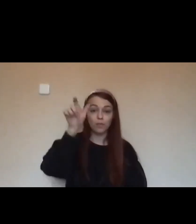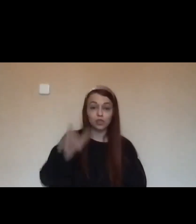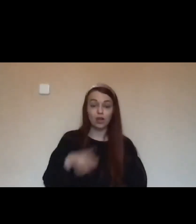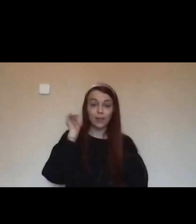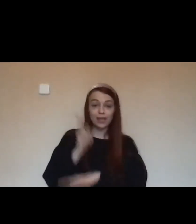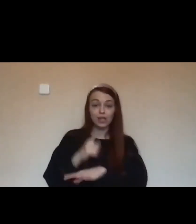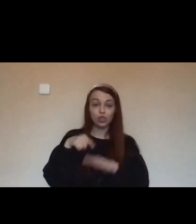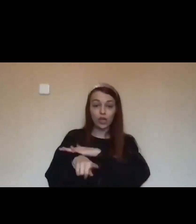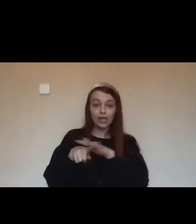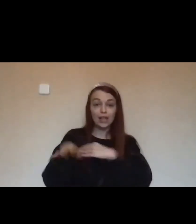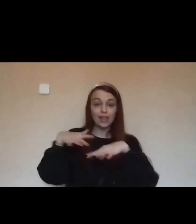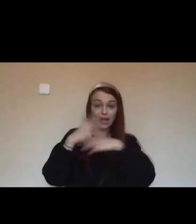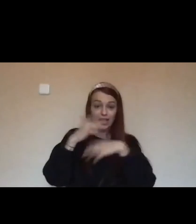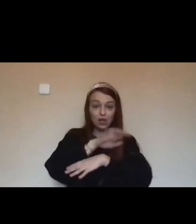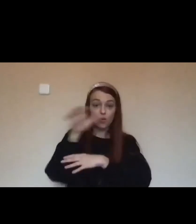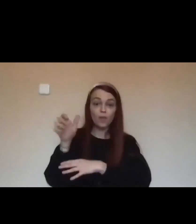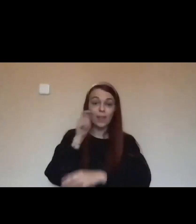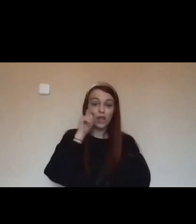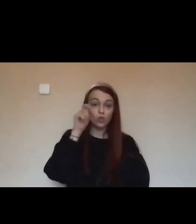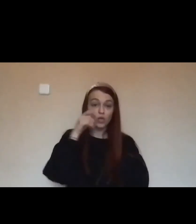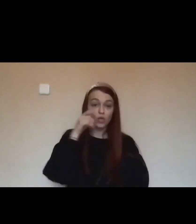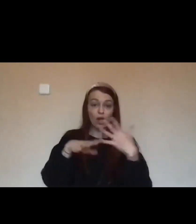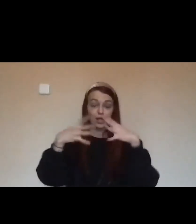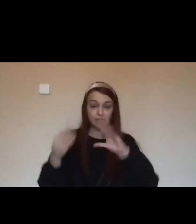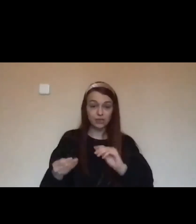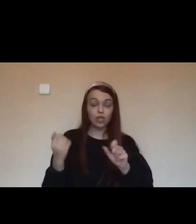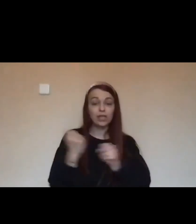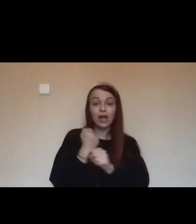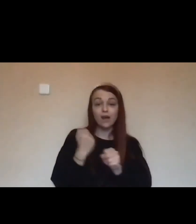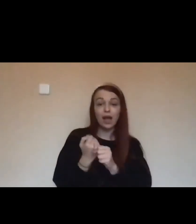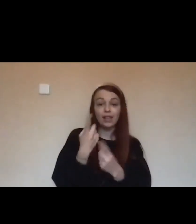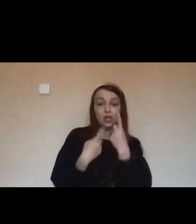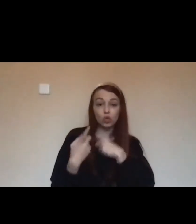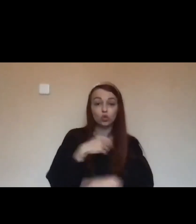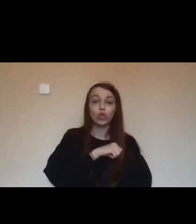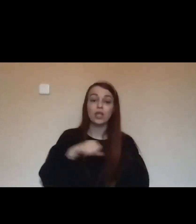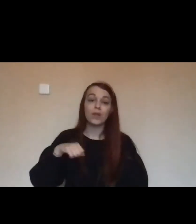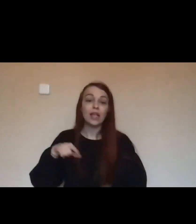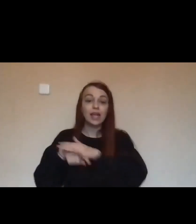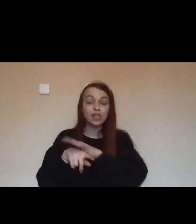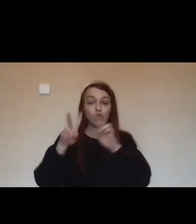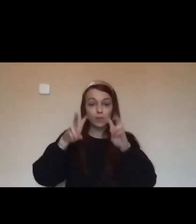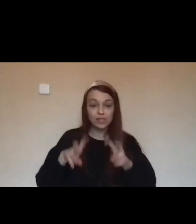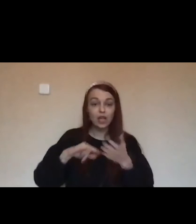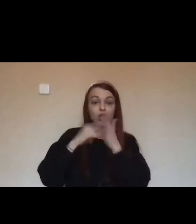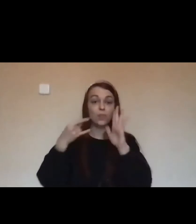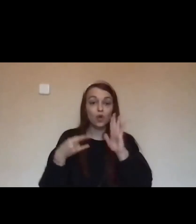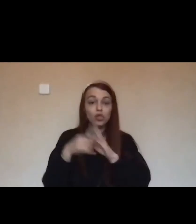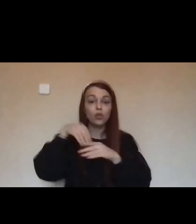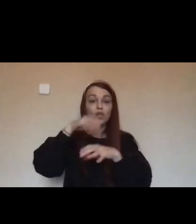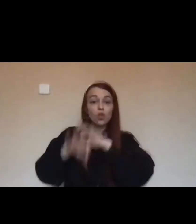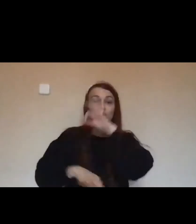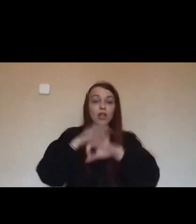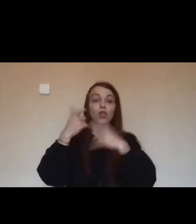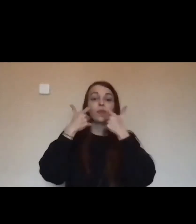de Turismo Accesible. Trabaja como consultor independiente en la gestión de investigación y proyectos en organizaciones del